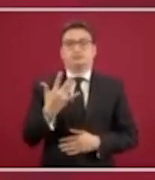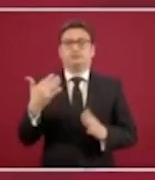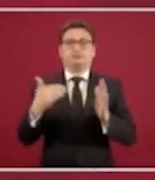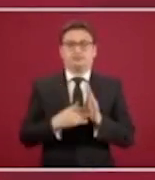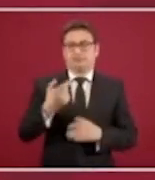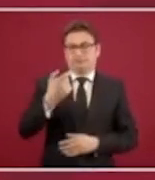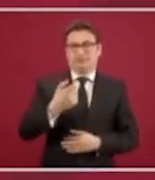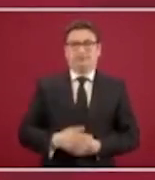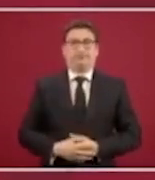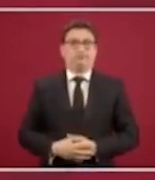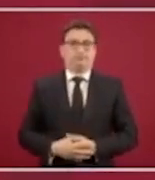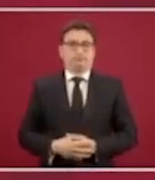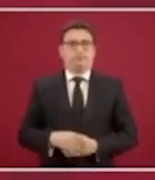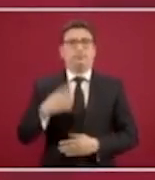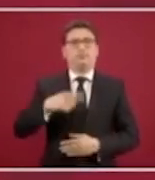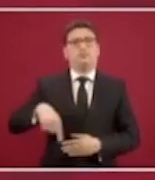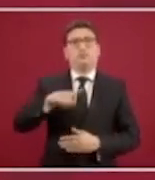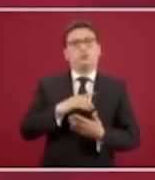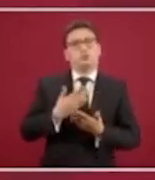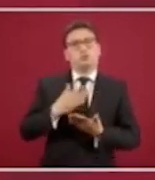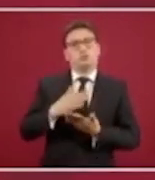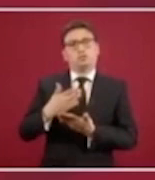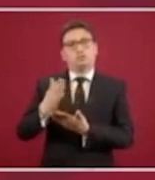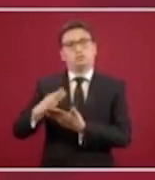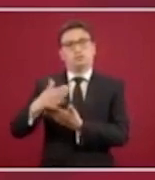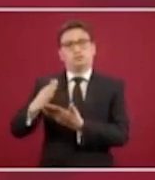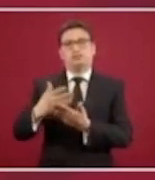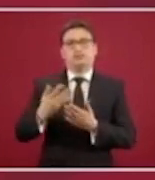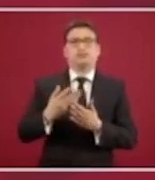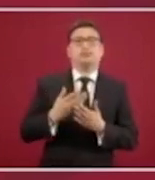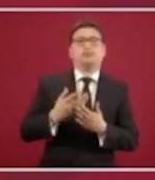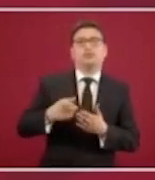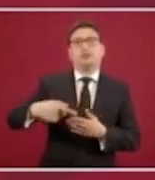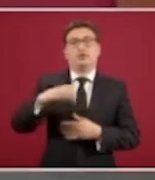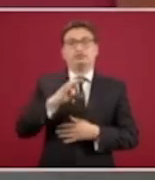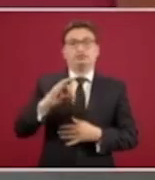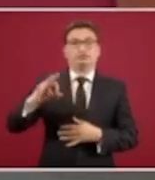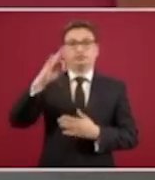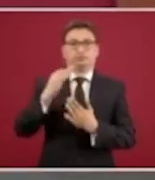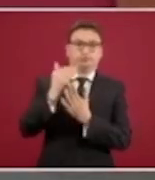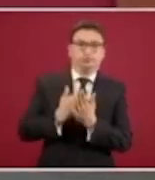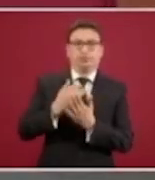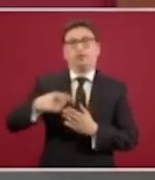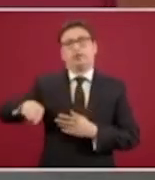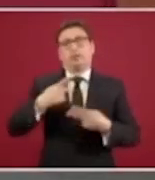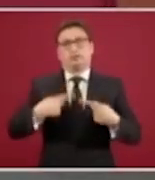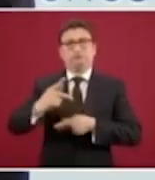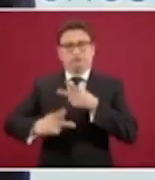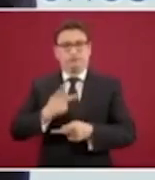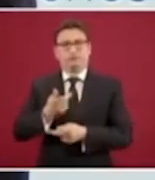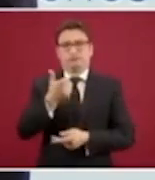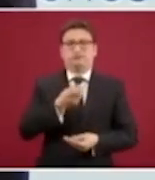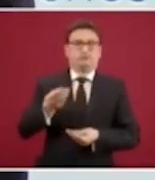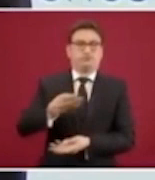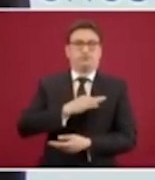pesos, a tasas muy bajas, a trabajadores al servicio del Estado,